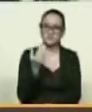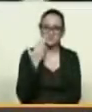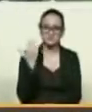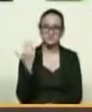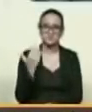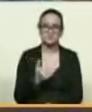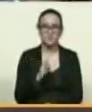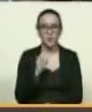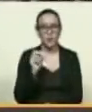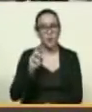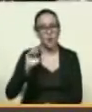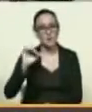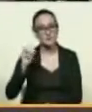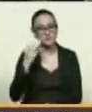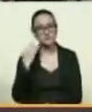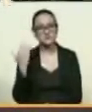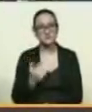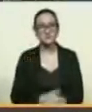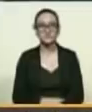nuestro compañero Boris Castellano.